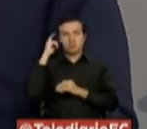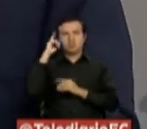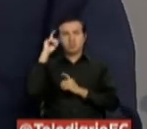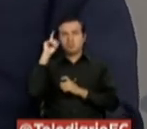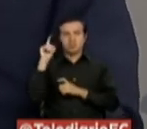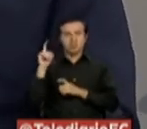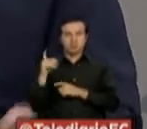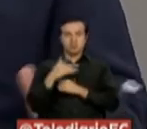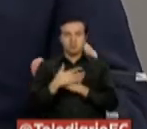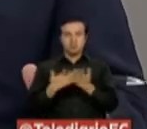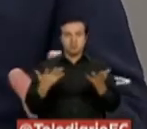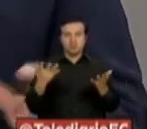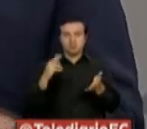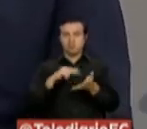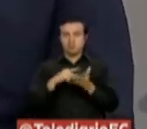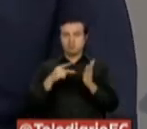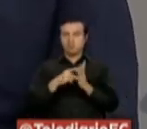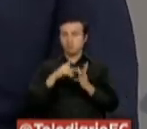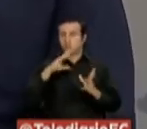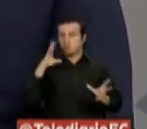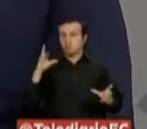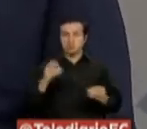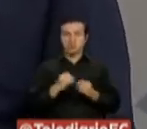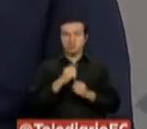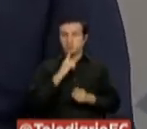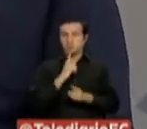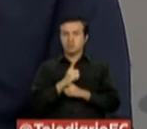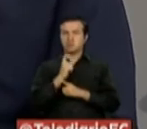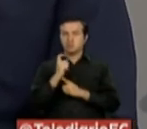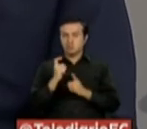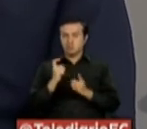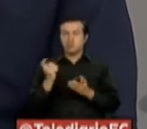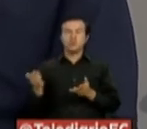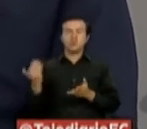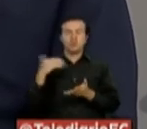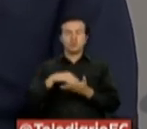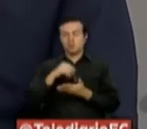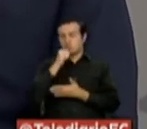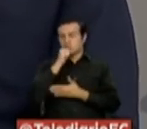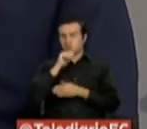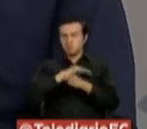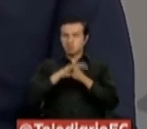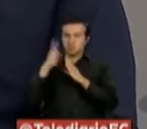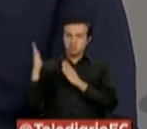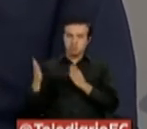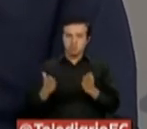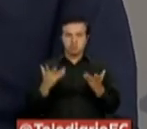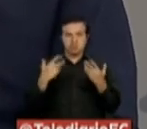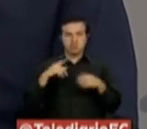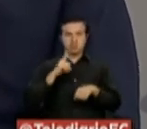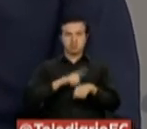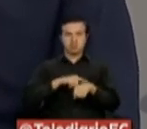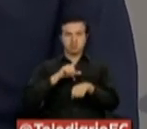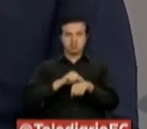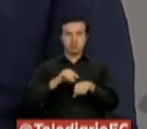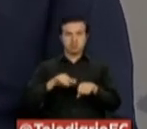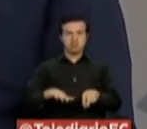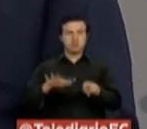cabeza, lo que representa que definitivamente tenemos que volver a invitarle a este programa. Se nos va el tiempo,